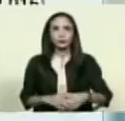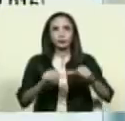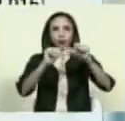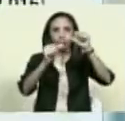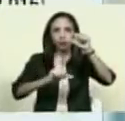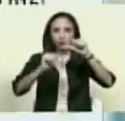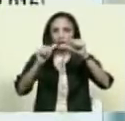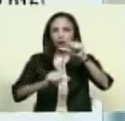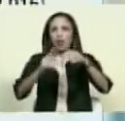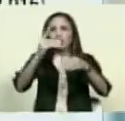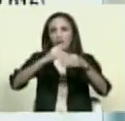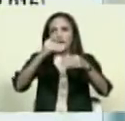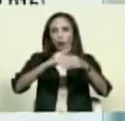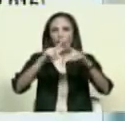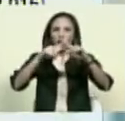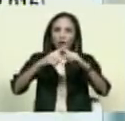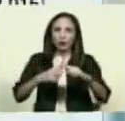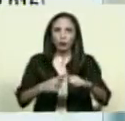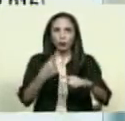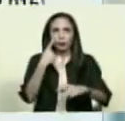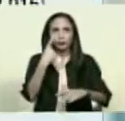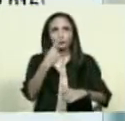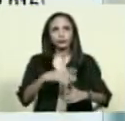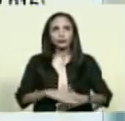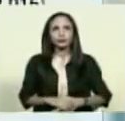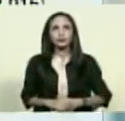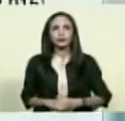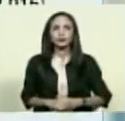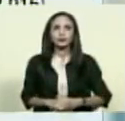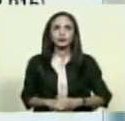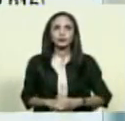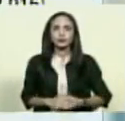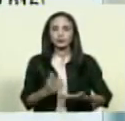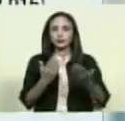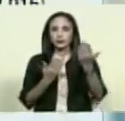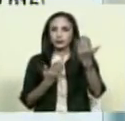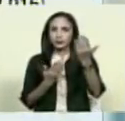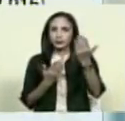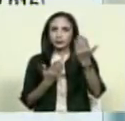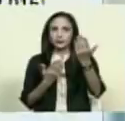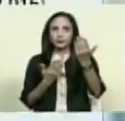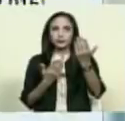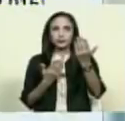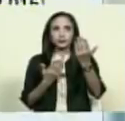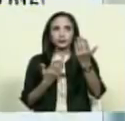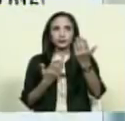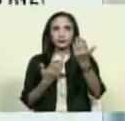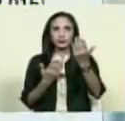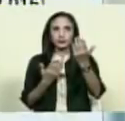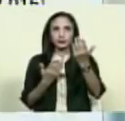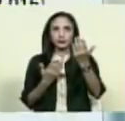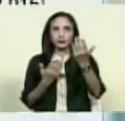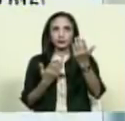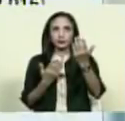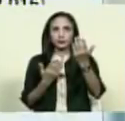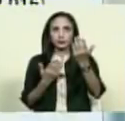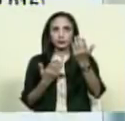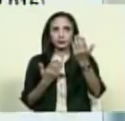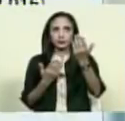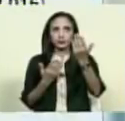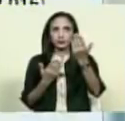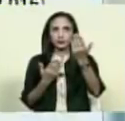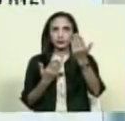socioproductivo. Sector marketing. Sector manejo de redes sociales. Mira, 11.000